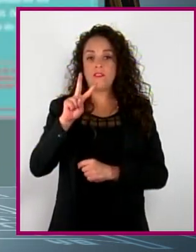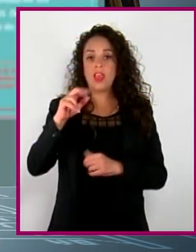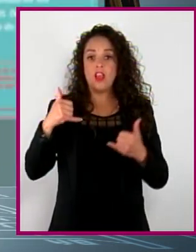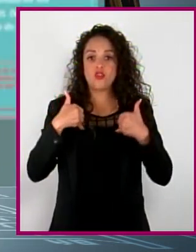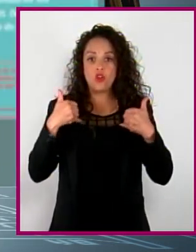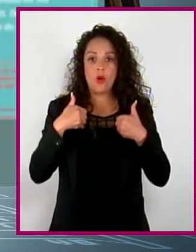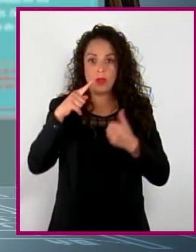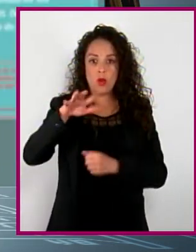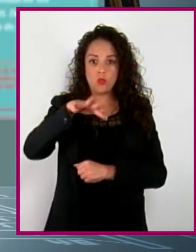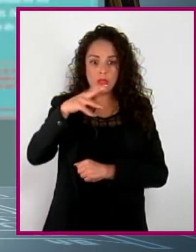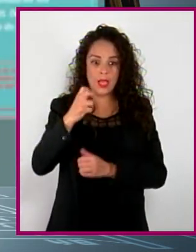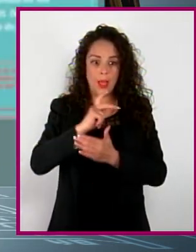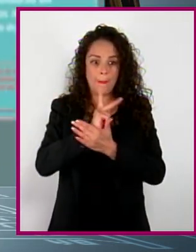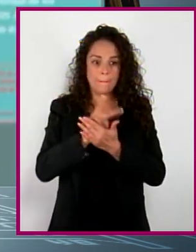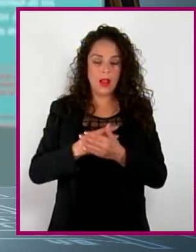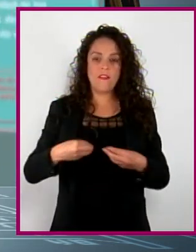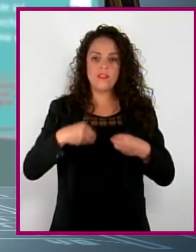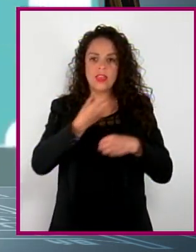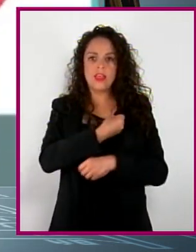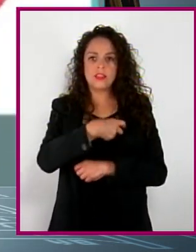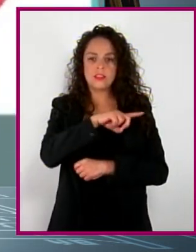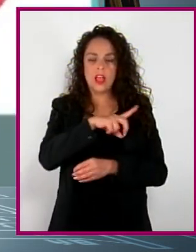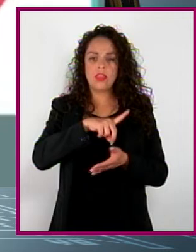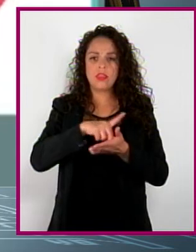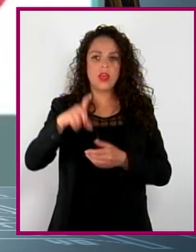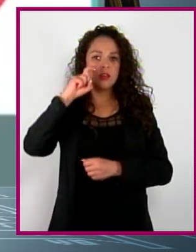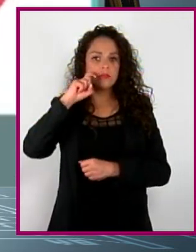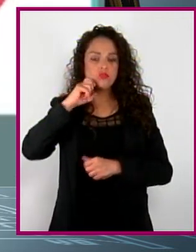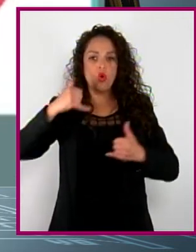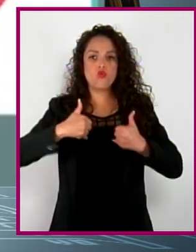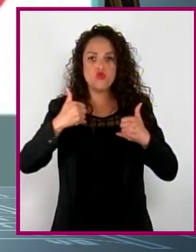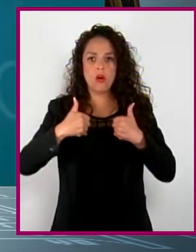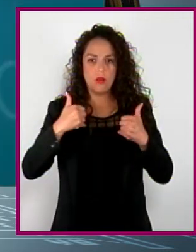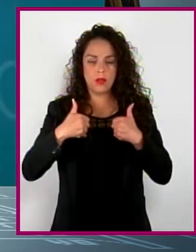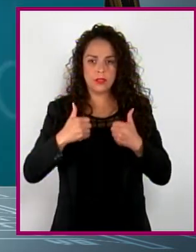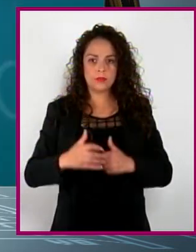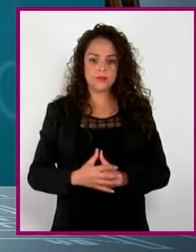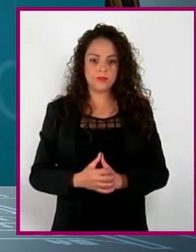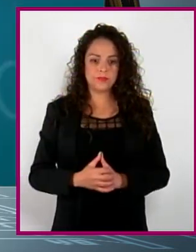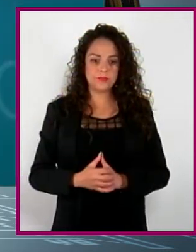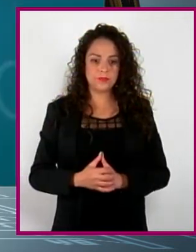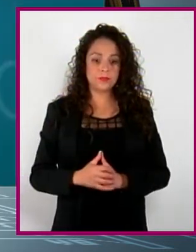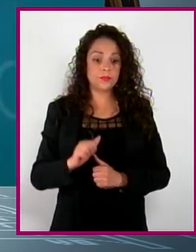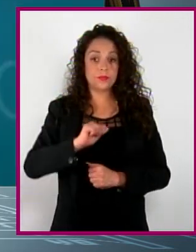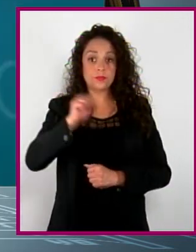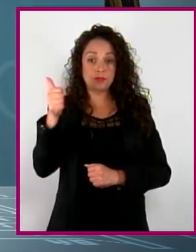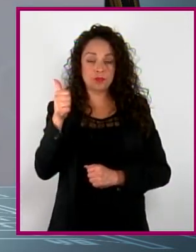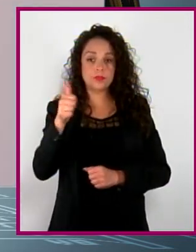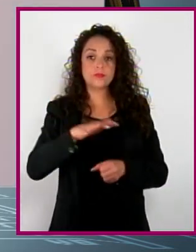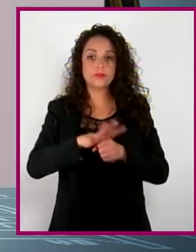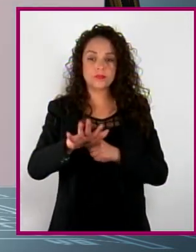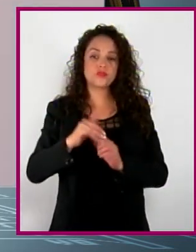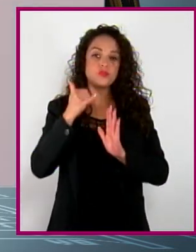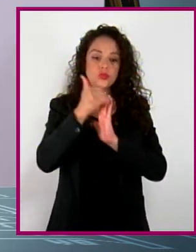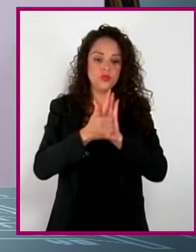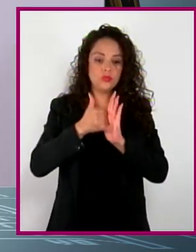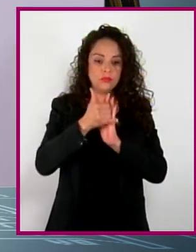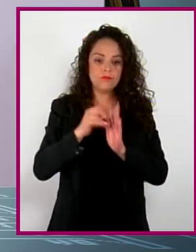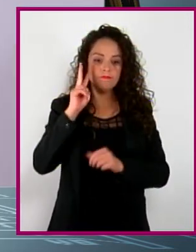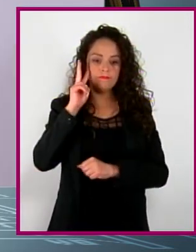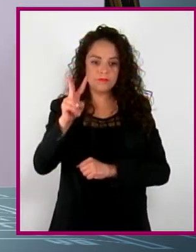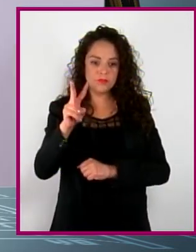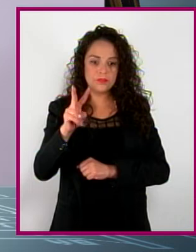Vida Saludable, Derechos Sexuales de Jóvenes y Adolescentes. Otra opción es buscar en YouTube los mini